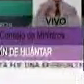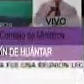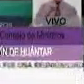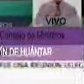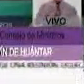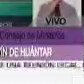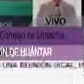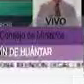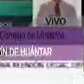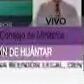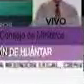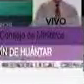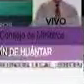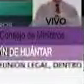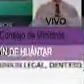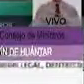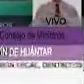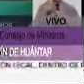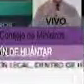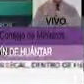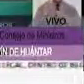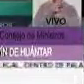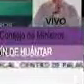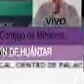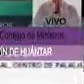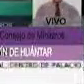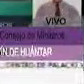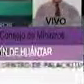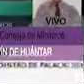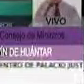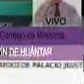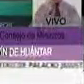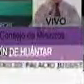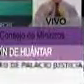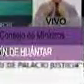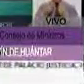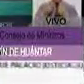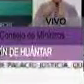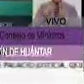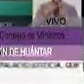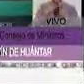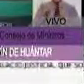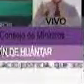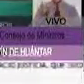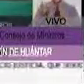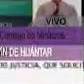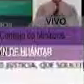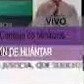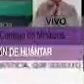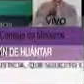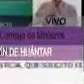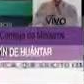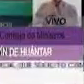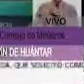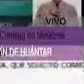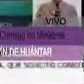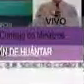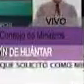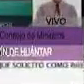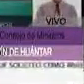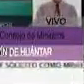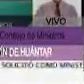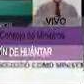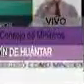lucro. Estábamos defendiendo al Estado peruano. Estábamos viendo la mejor manera de reducir cualquier contingencia para el